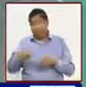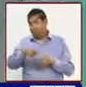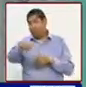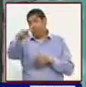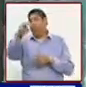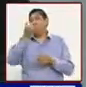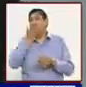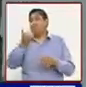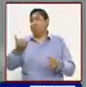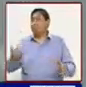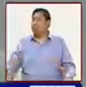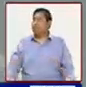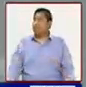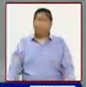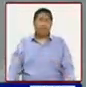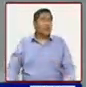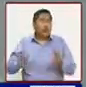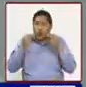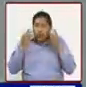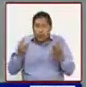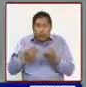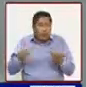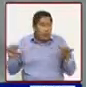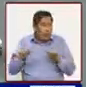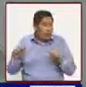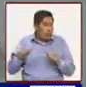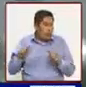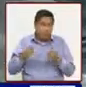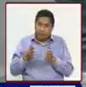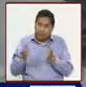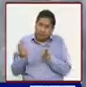hacia la calzada. ¿No ha visto que también